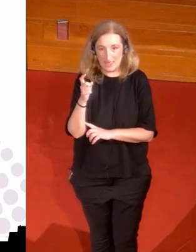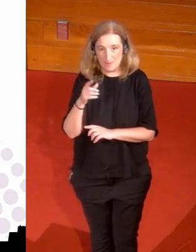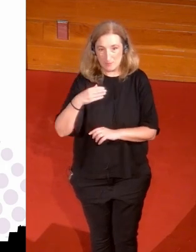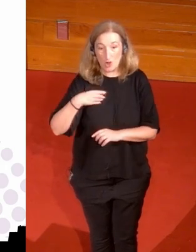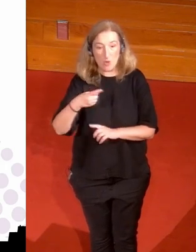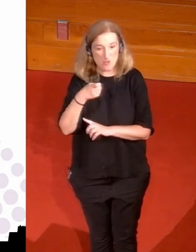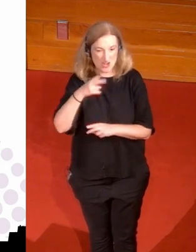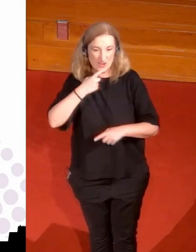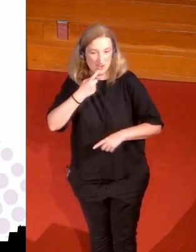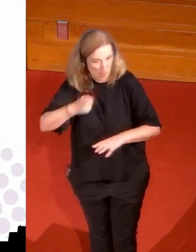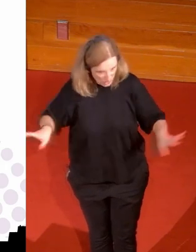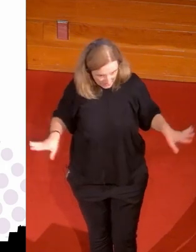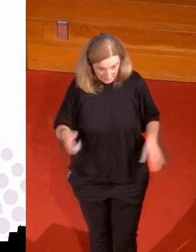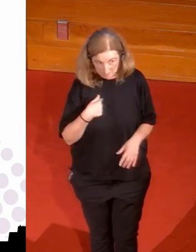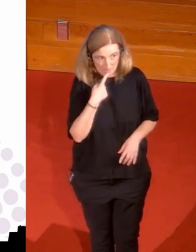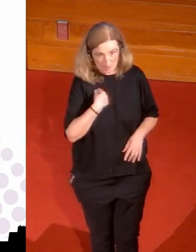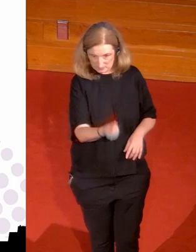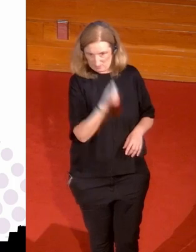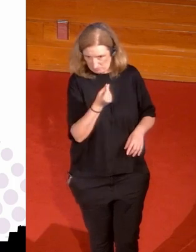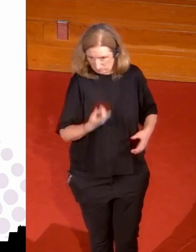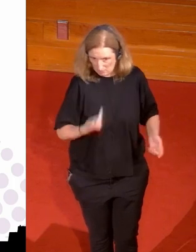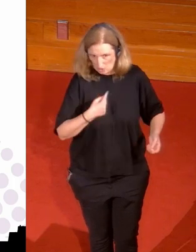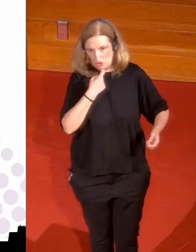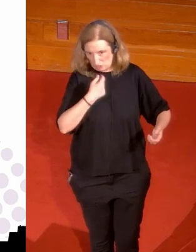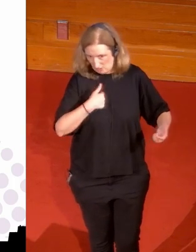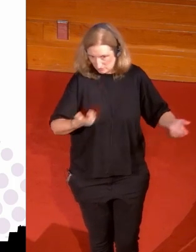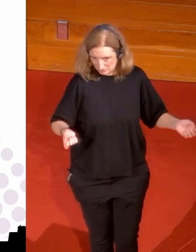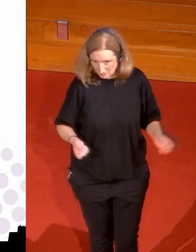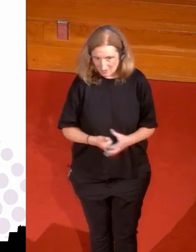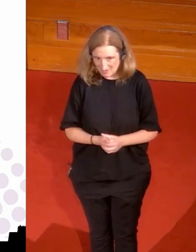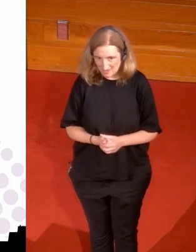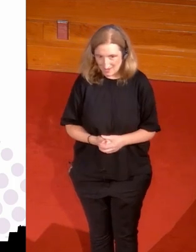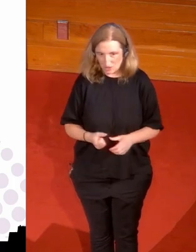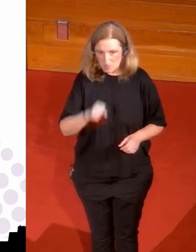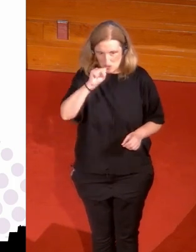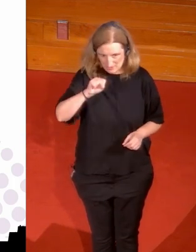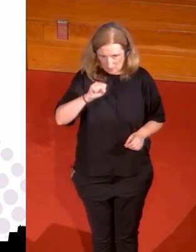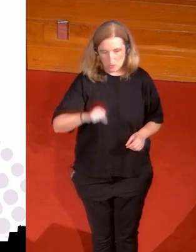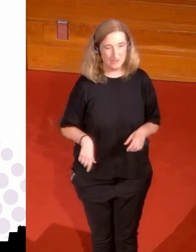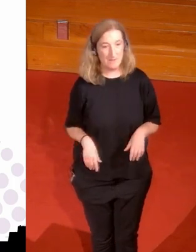serio os lo digo en serio que esto me lo han llamado a mí o sea no no es un no es una abad mía lo digo en serio pero hasta